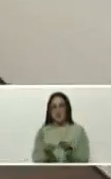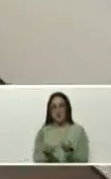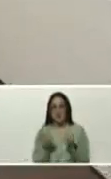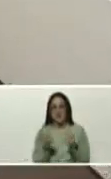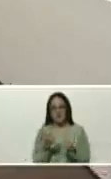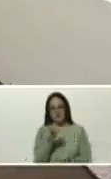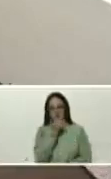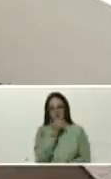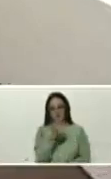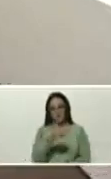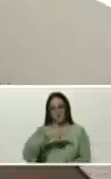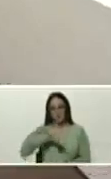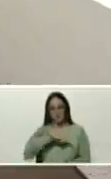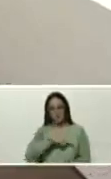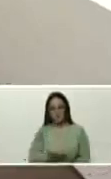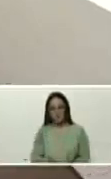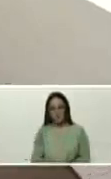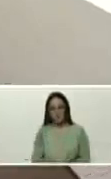se confunda con nosotros.